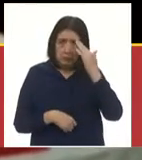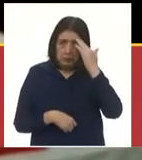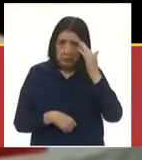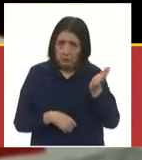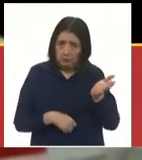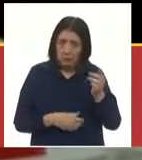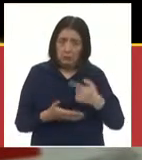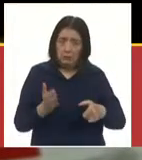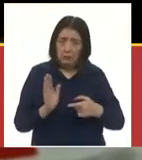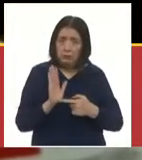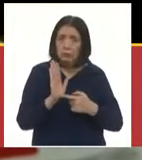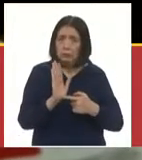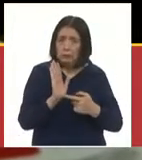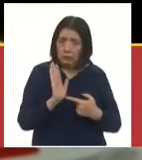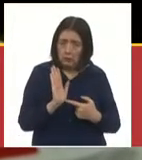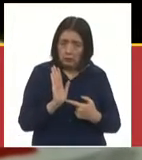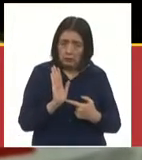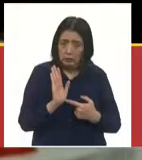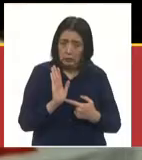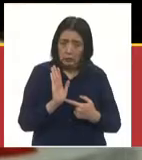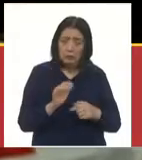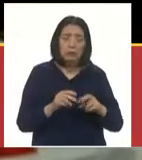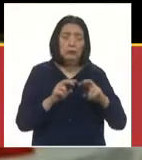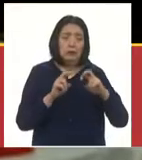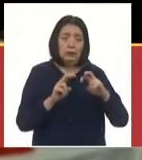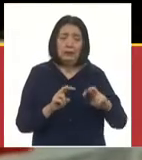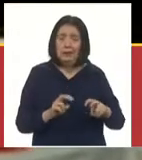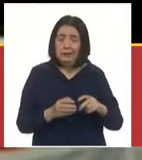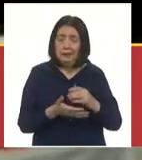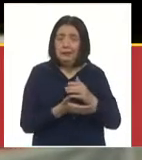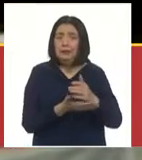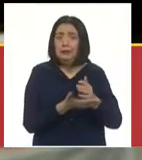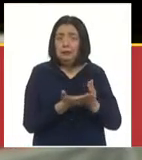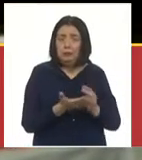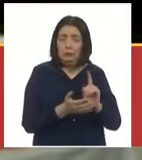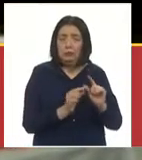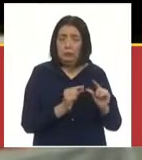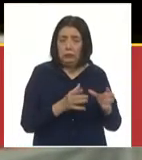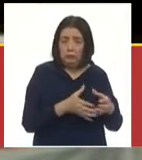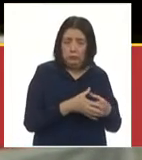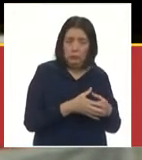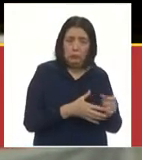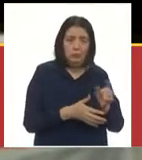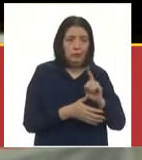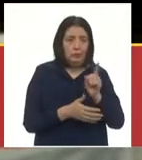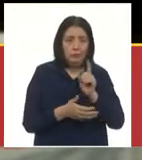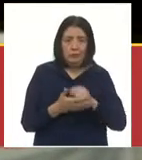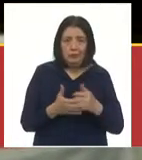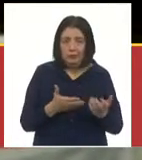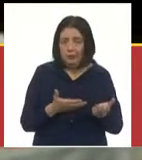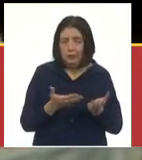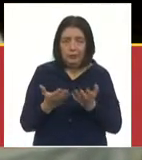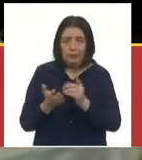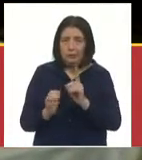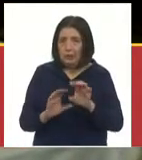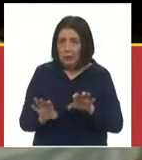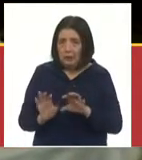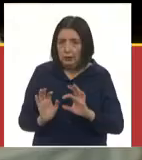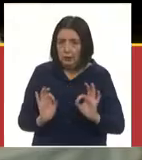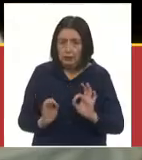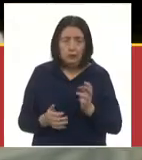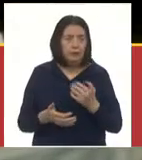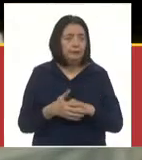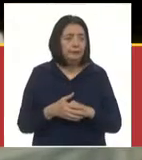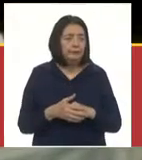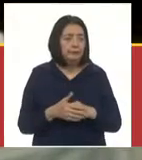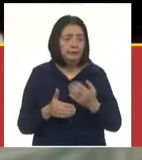que lo que ha presentado es una pericia de parte, es solamente un indicio, no se ha llevado a cabo